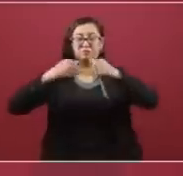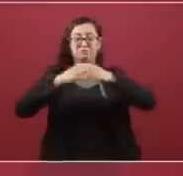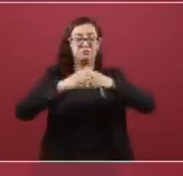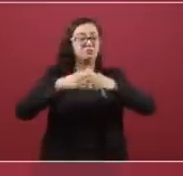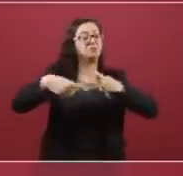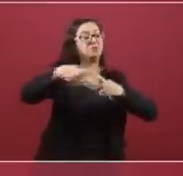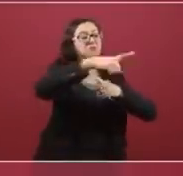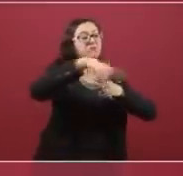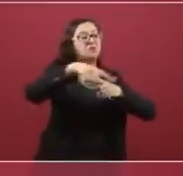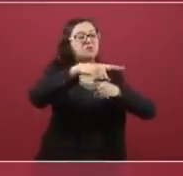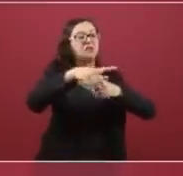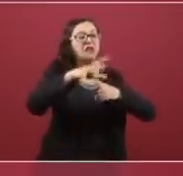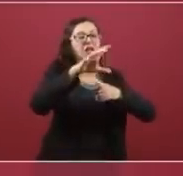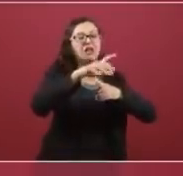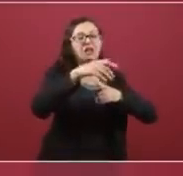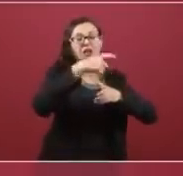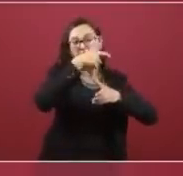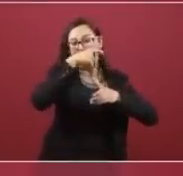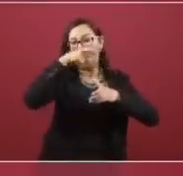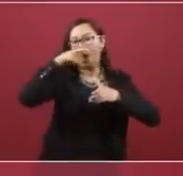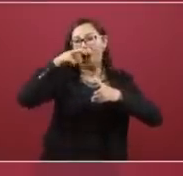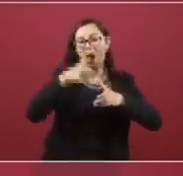de una minoría rapaz.